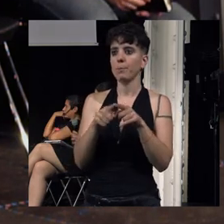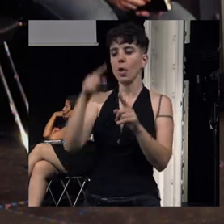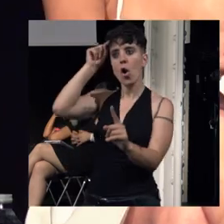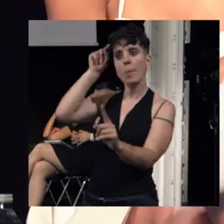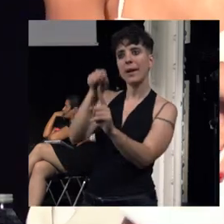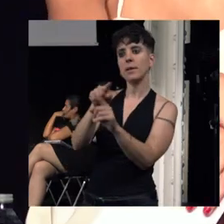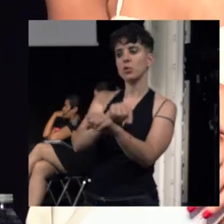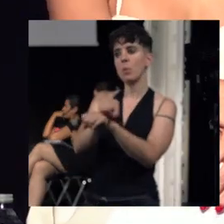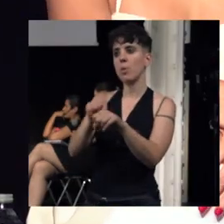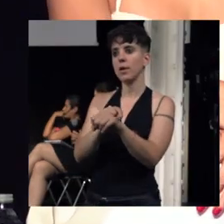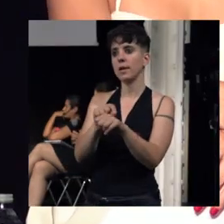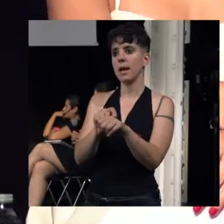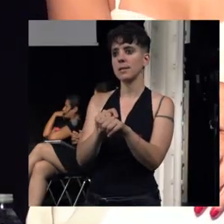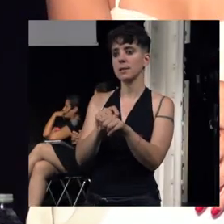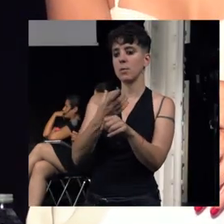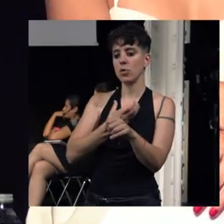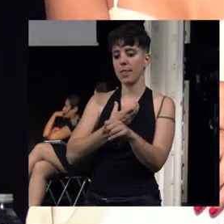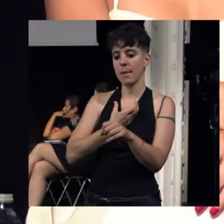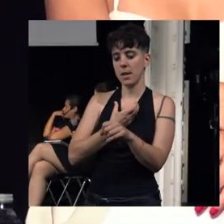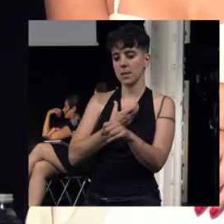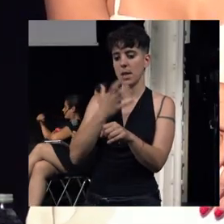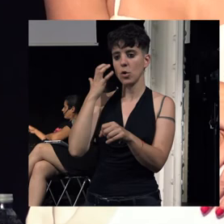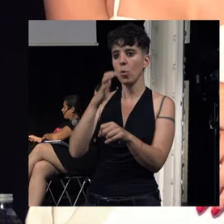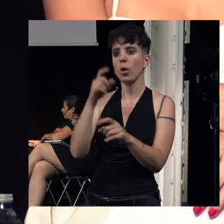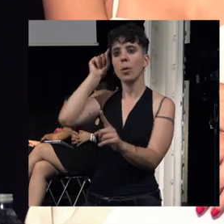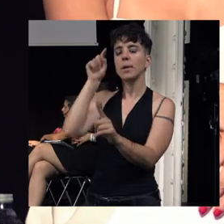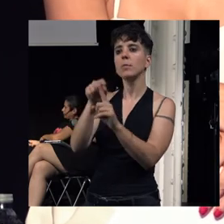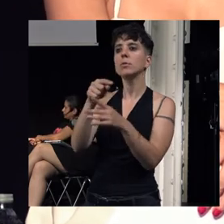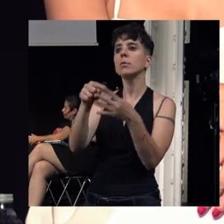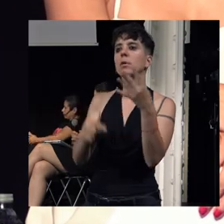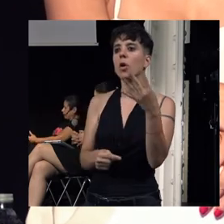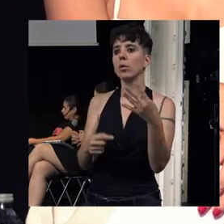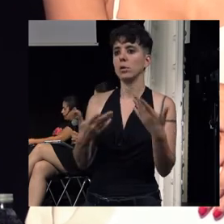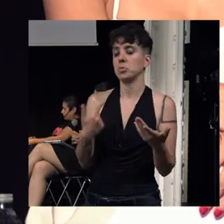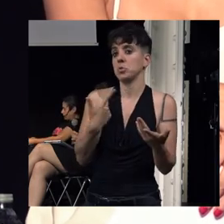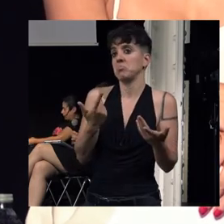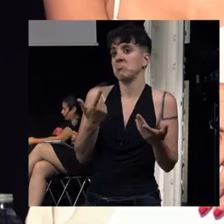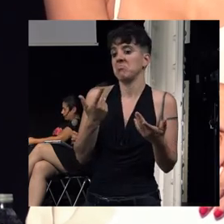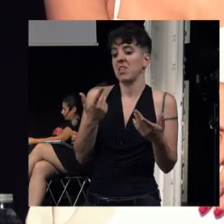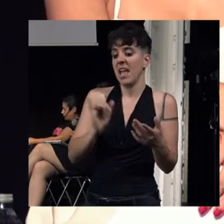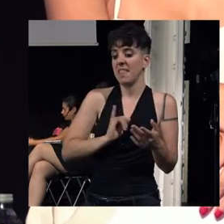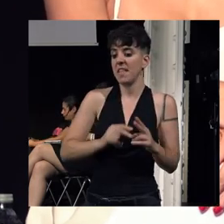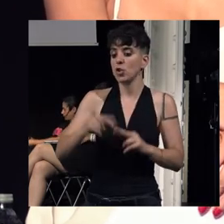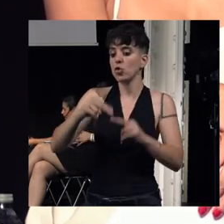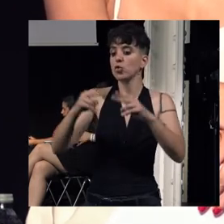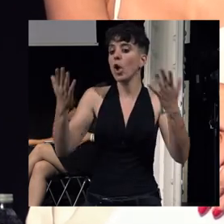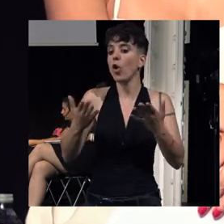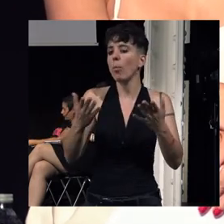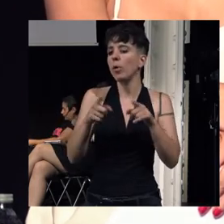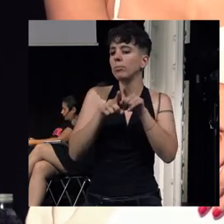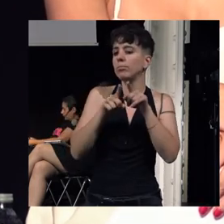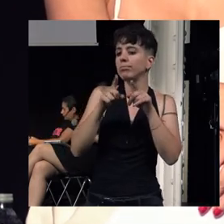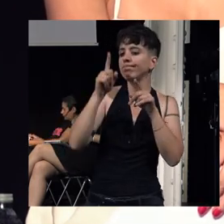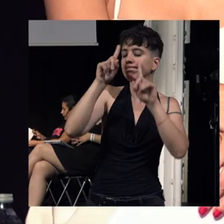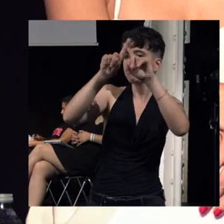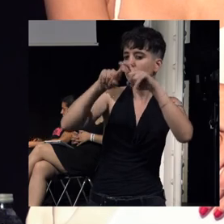de las políticas municipalistas queer? Cuestionarnos cómo se construyen esas identidades, ¿no? O sea, ¿cómo